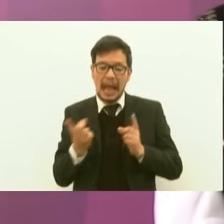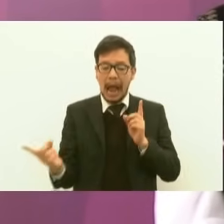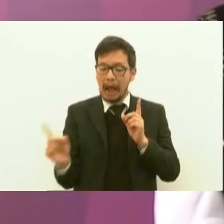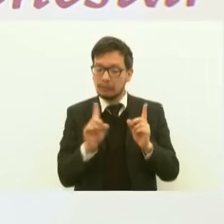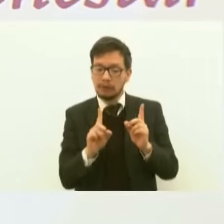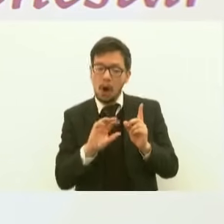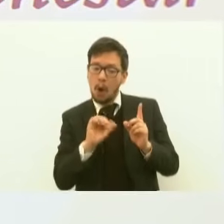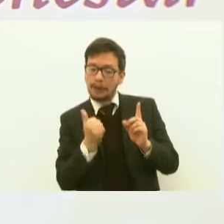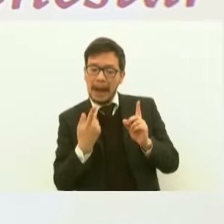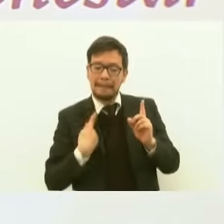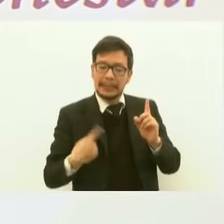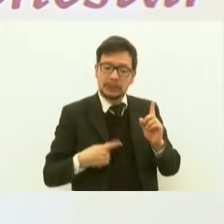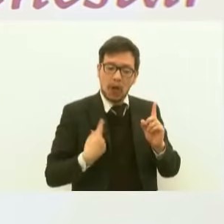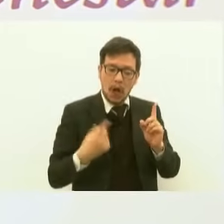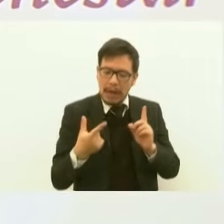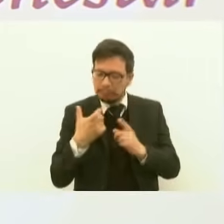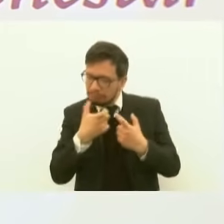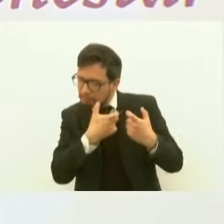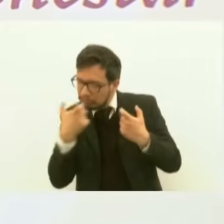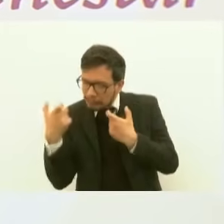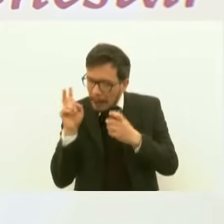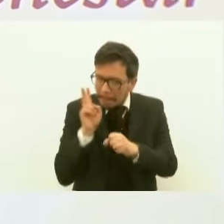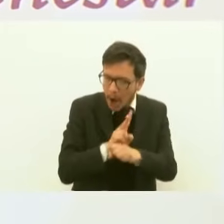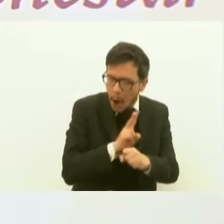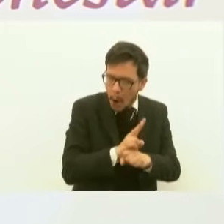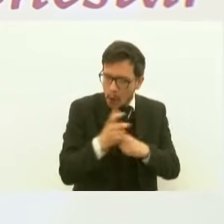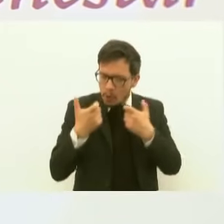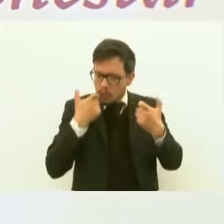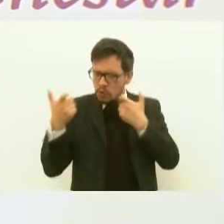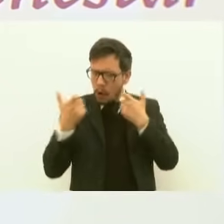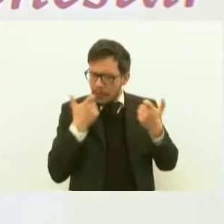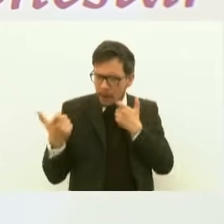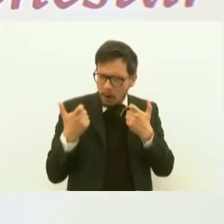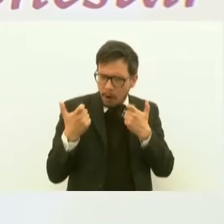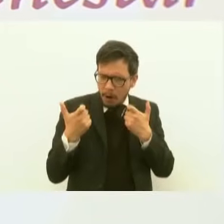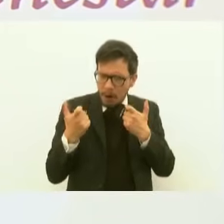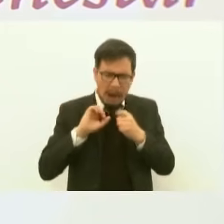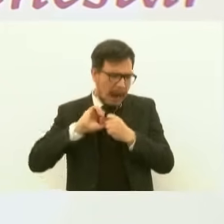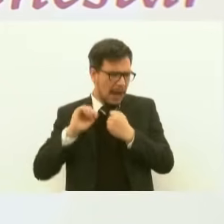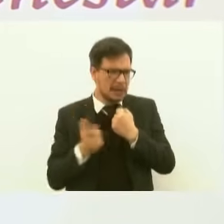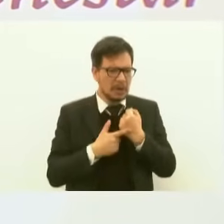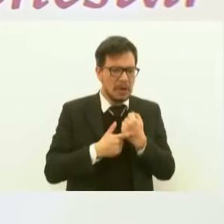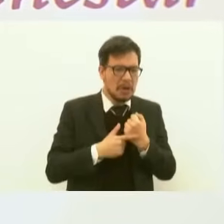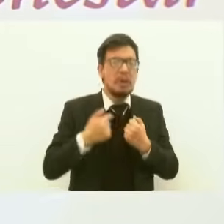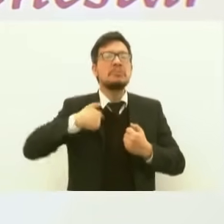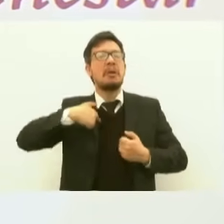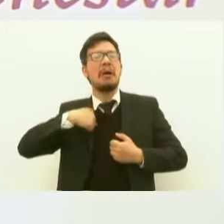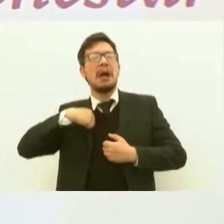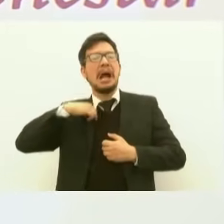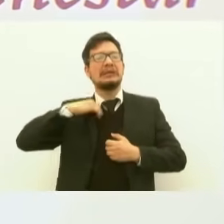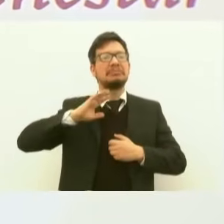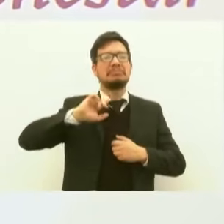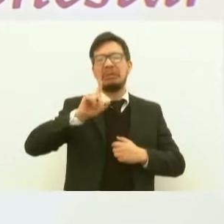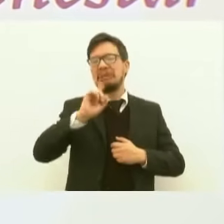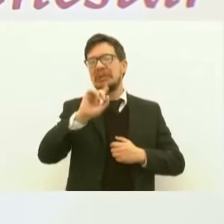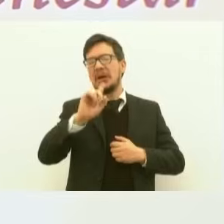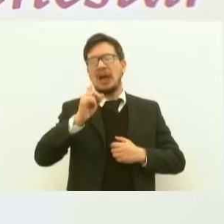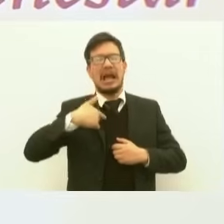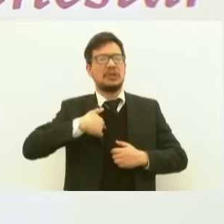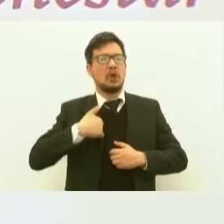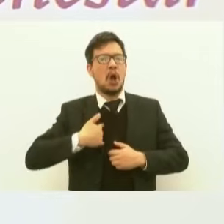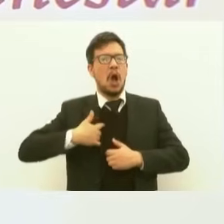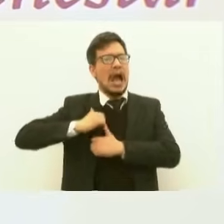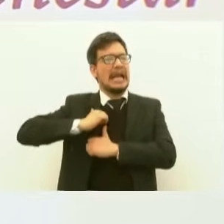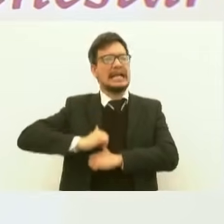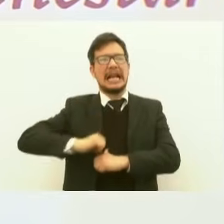de que yo soy dirigente del movimiento División